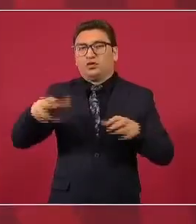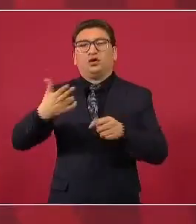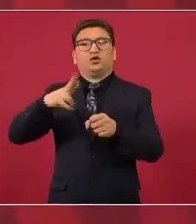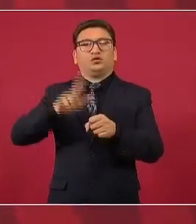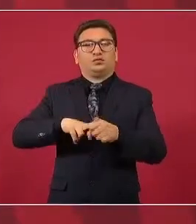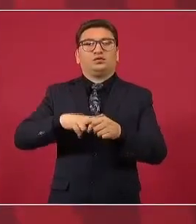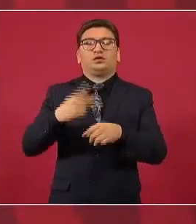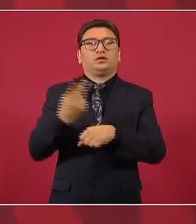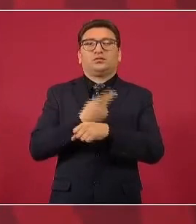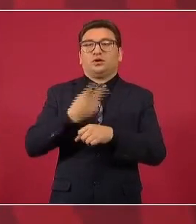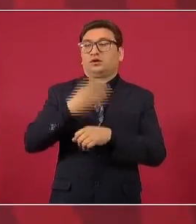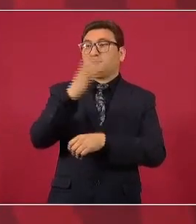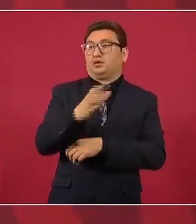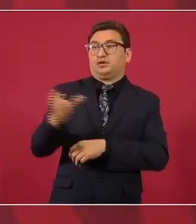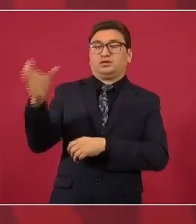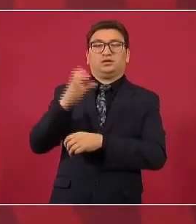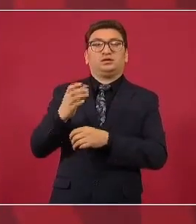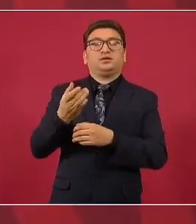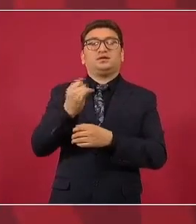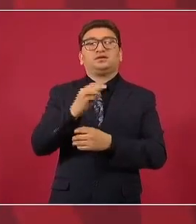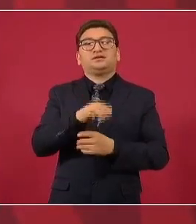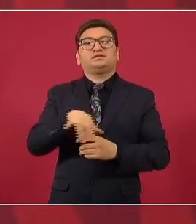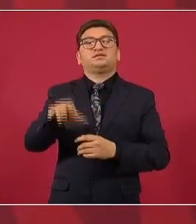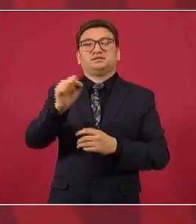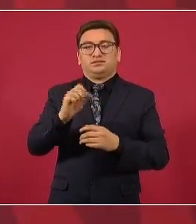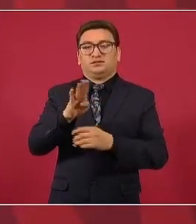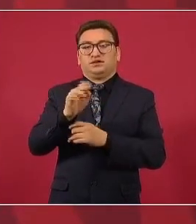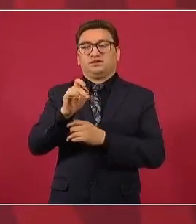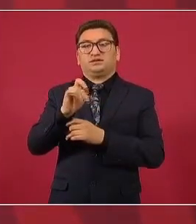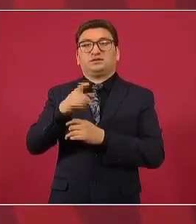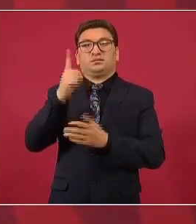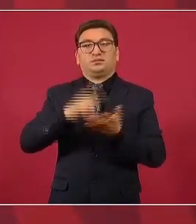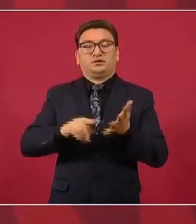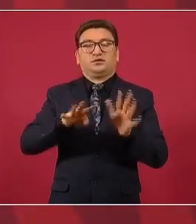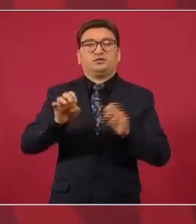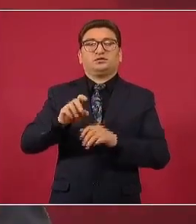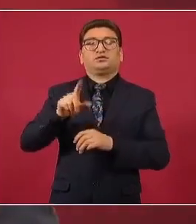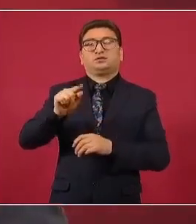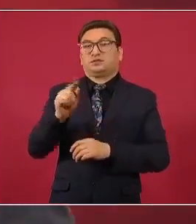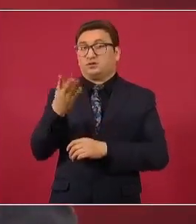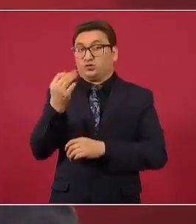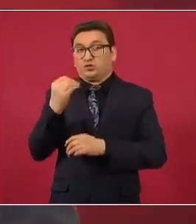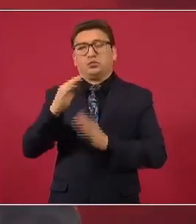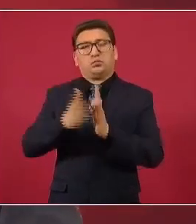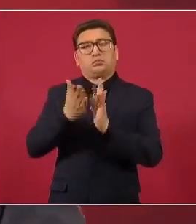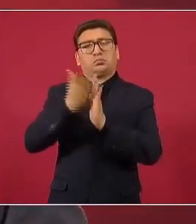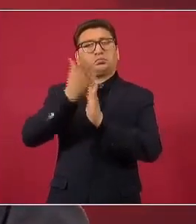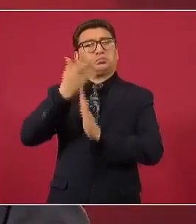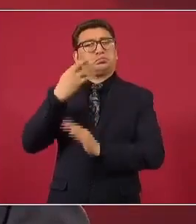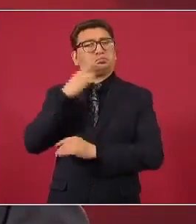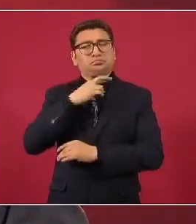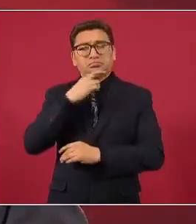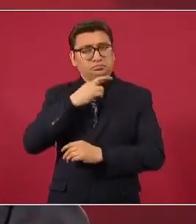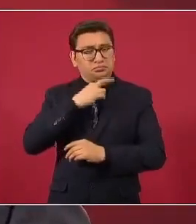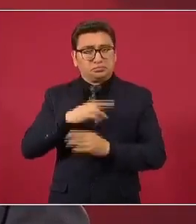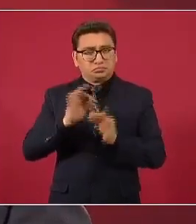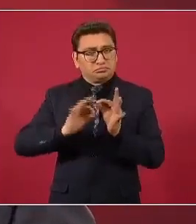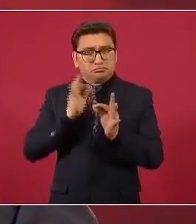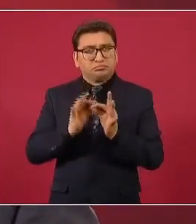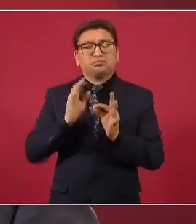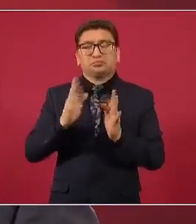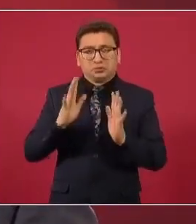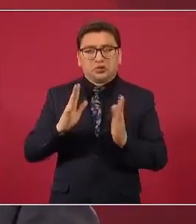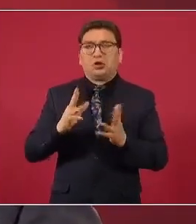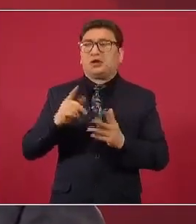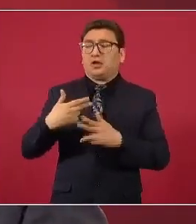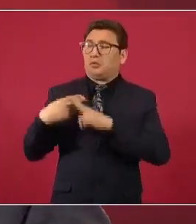hospitales rurales del IMSS Bienestar, que en 1979 se levantaron muy rápido y siguen de pie y